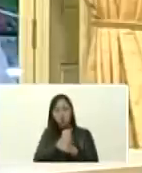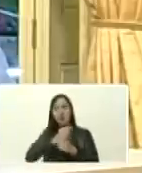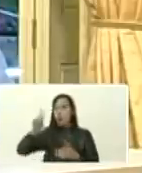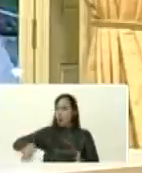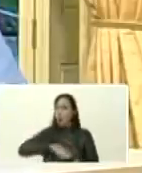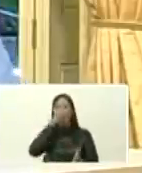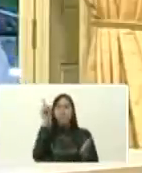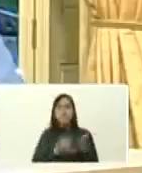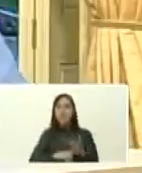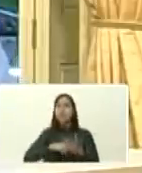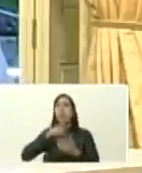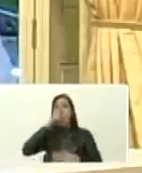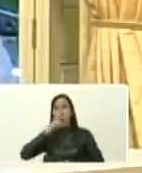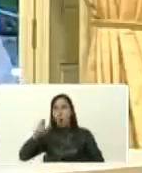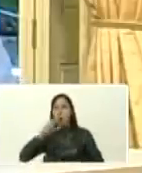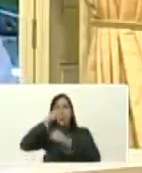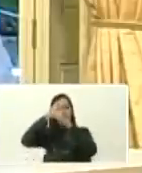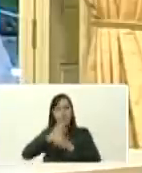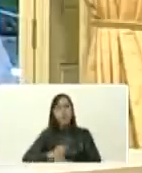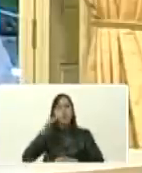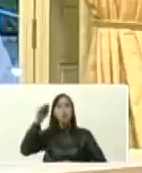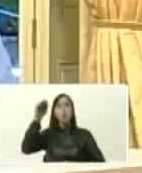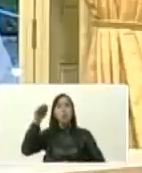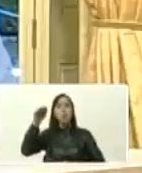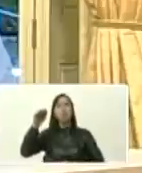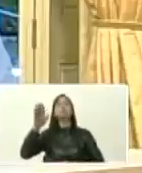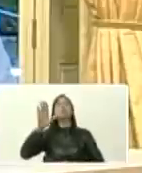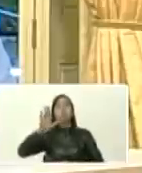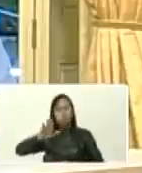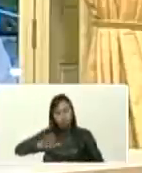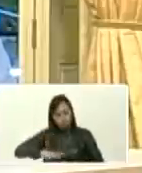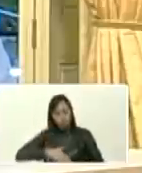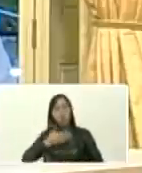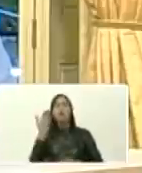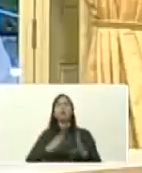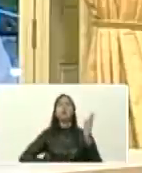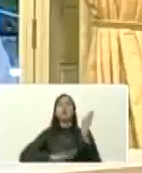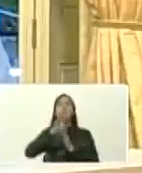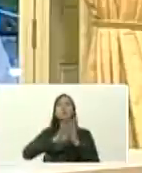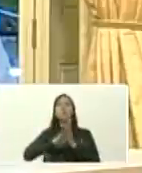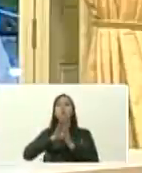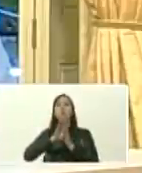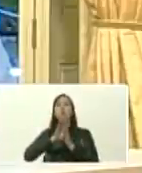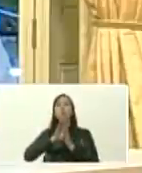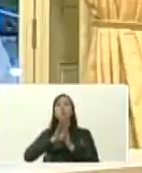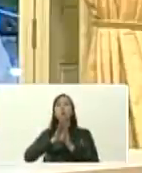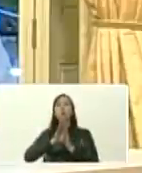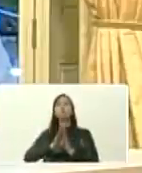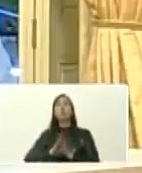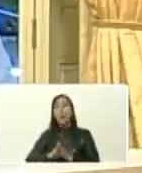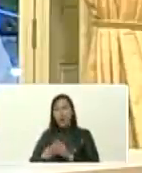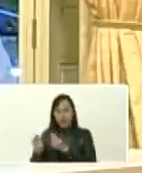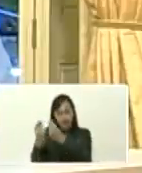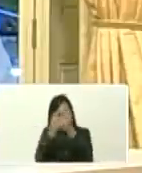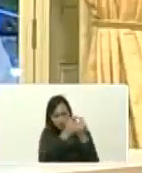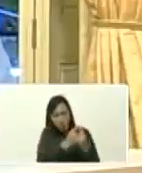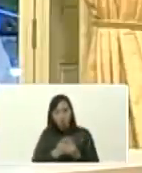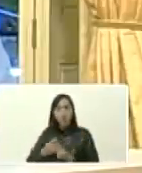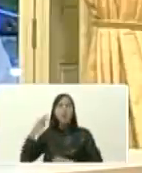Y en los años que están por venir, vamos a tener un crecimiento económico de la economía